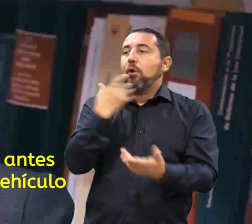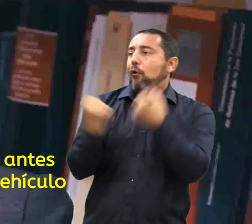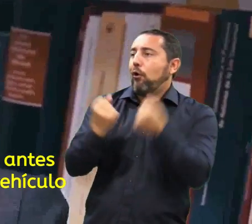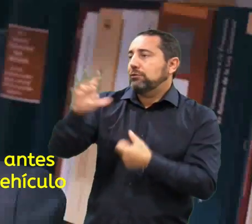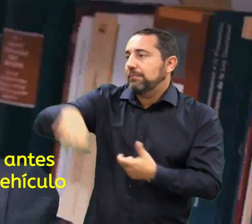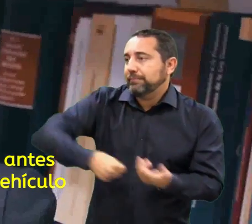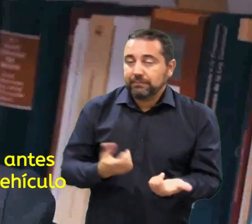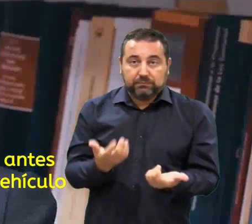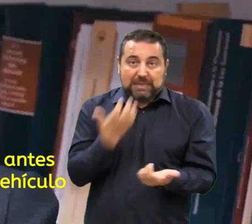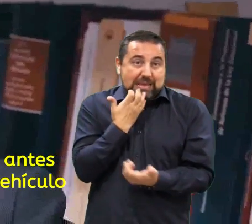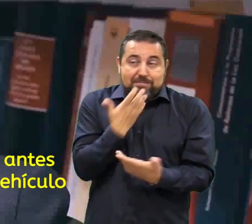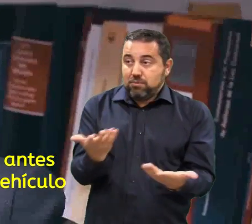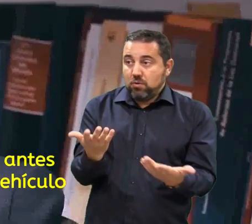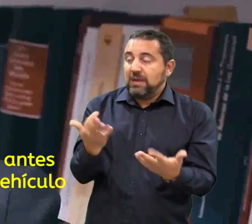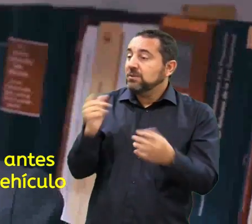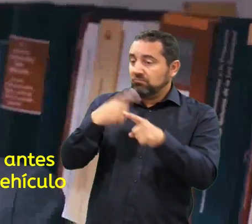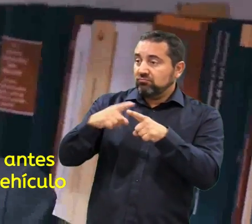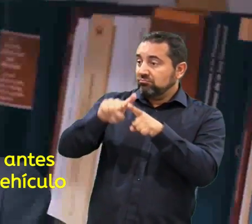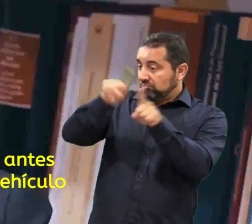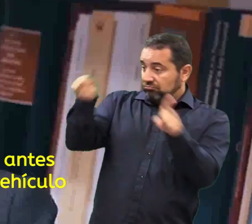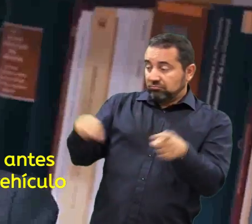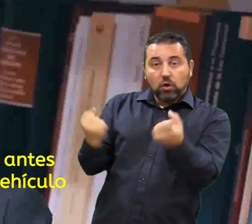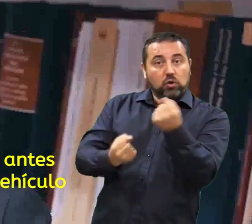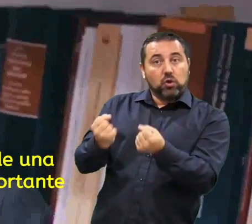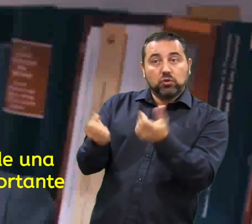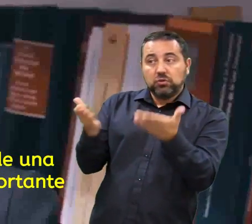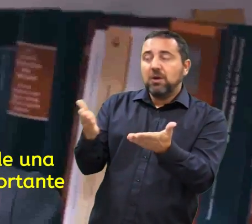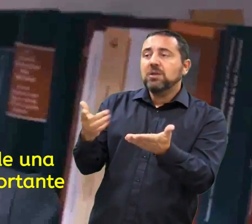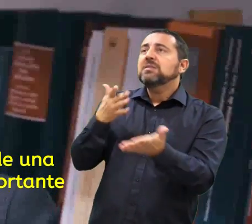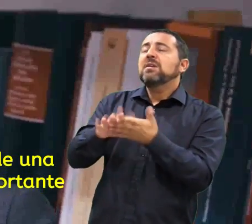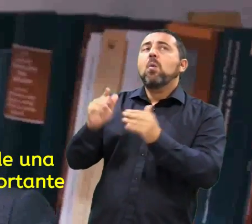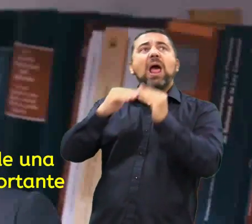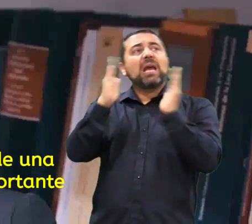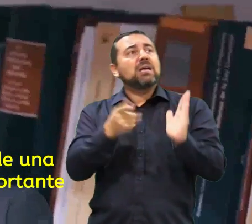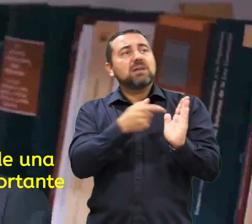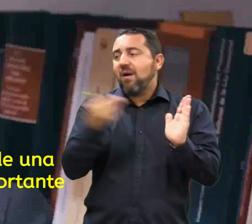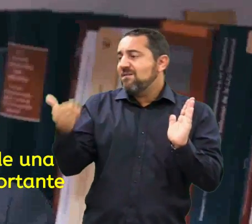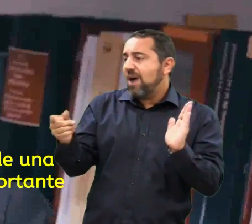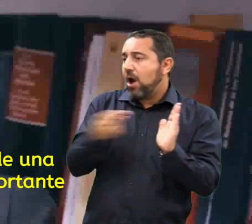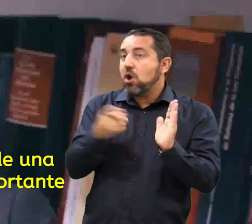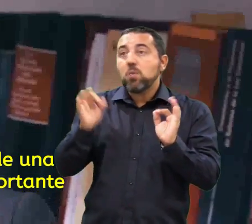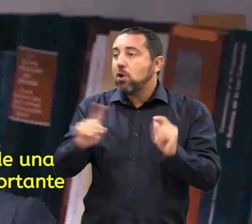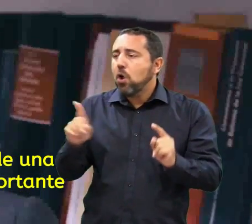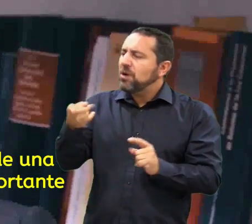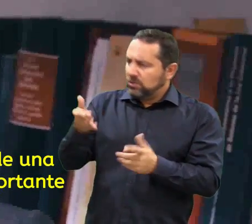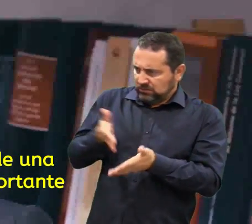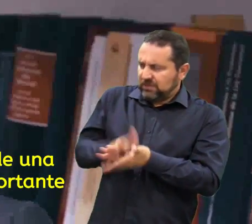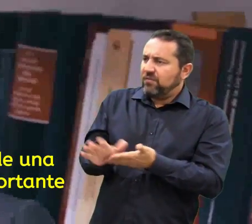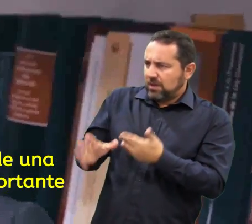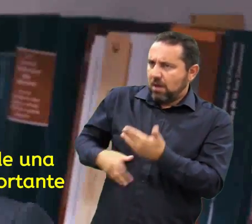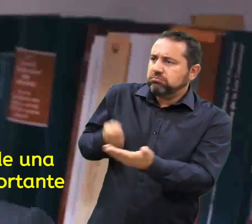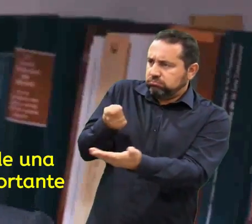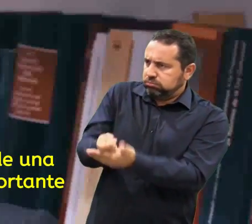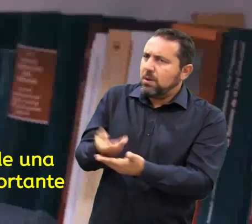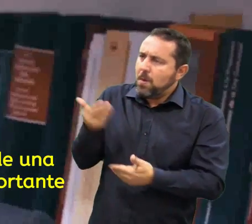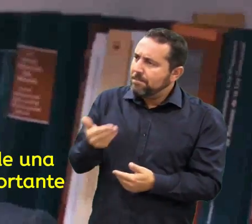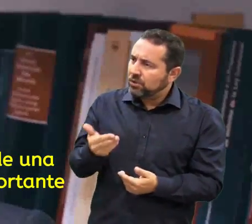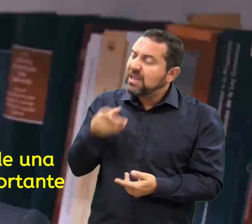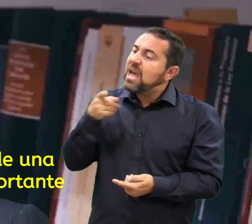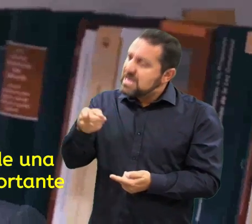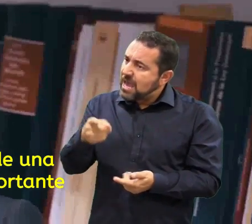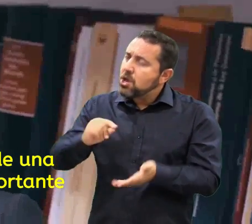ejemplo, cuando se compra un coche, un vehículo, que es un bien, que no es que sea valor de una casa, pero que representa